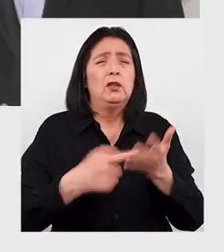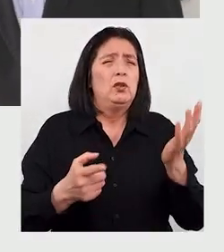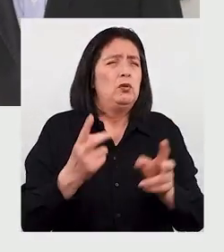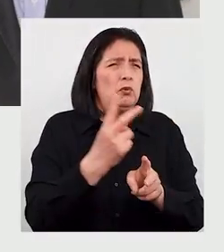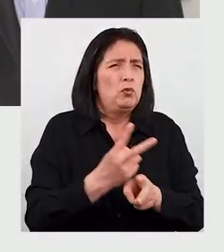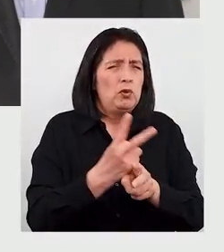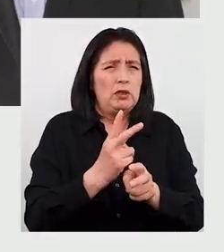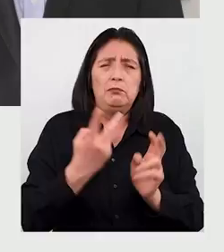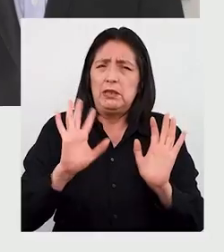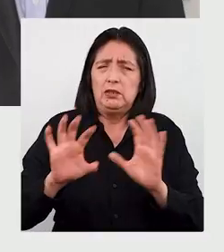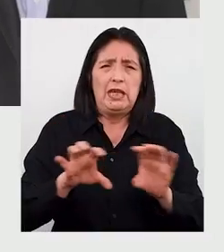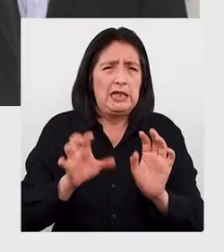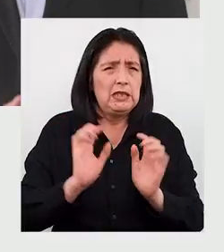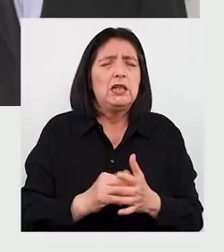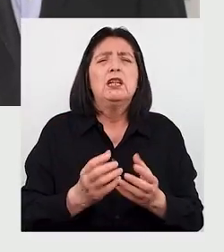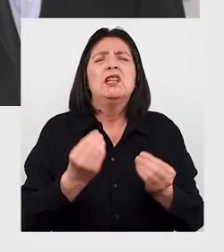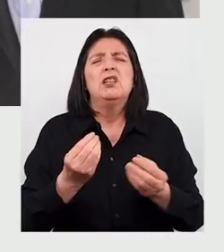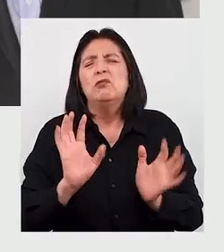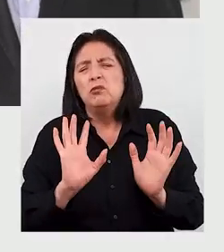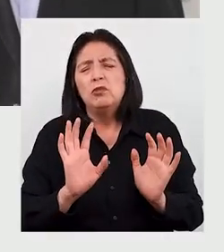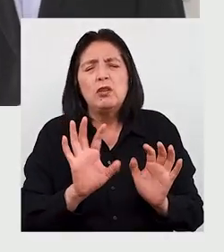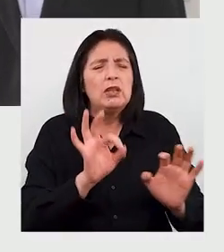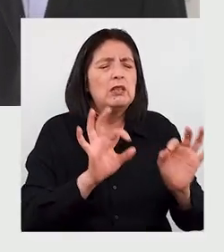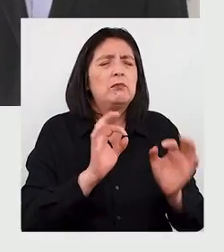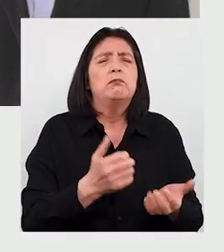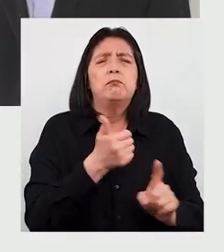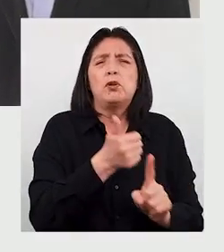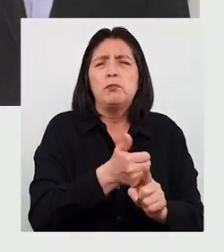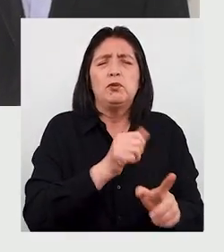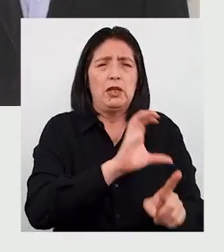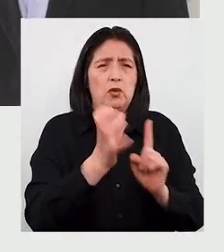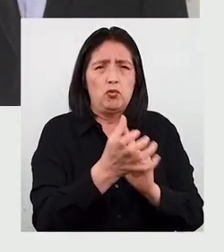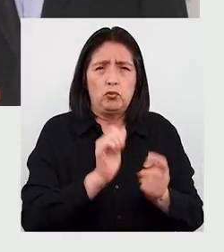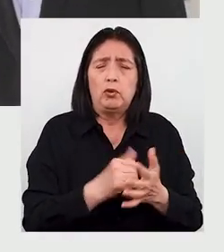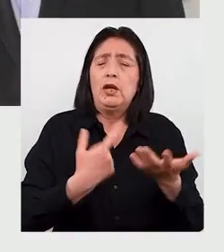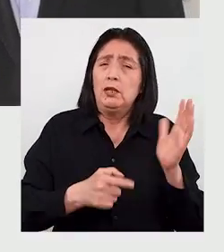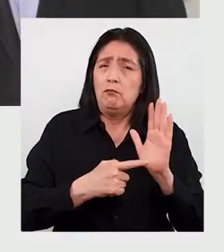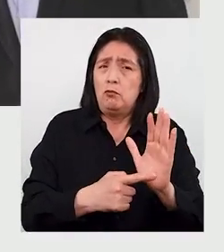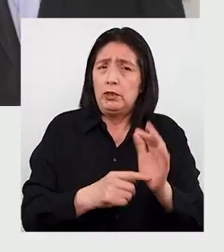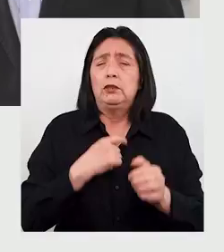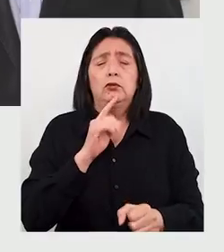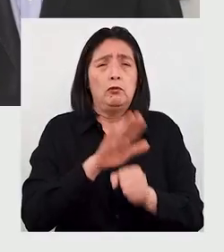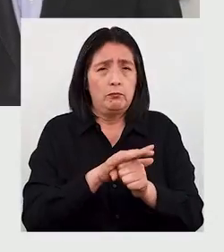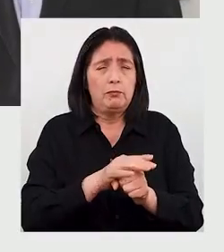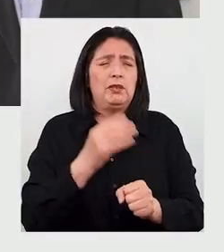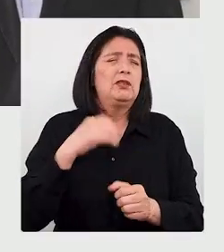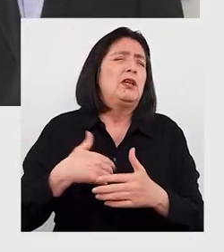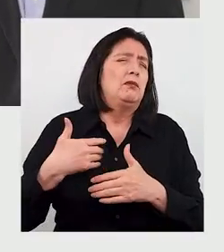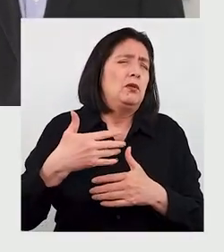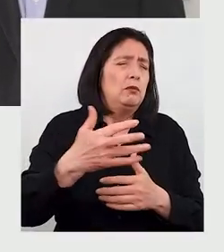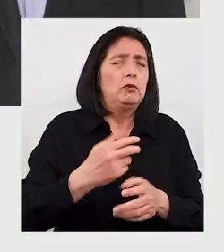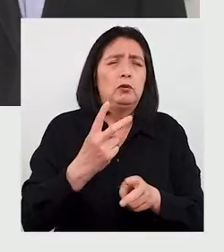sido cuidadosamente elaborada, procurando rescatar elementos propios de nuestra cultura que expresan nuestro compromiso milenario con